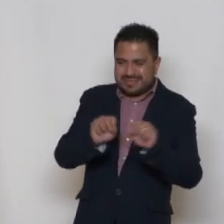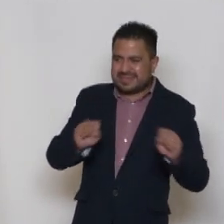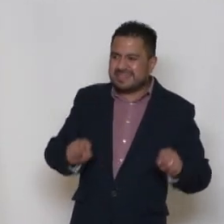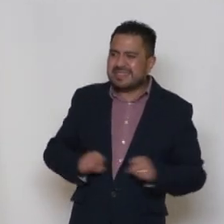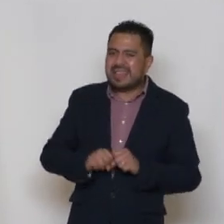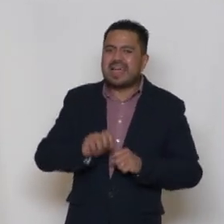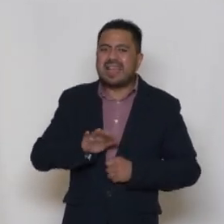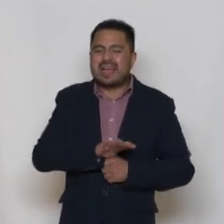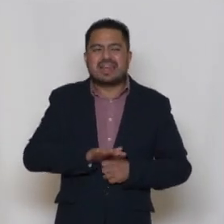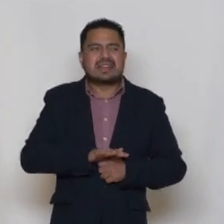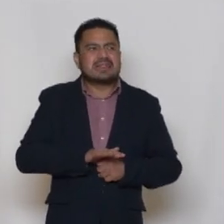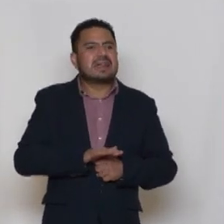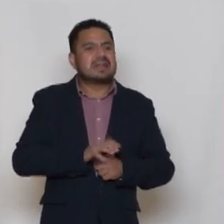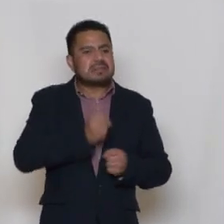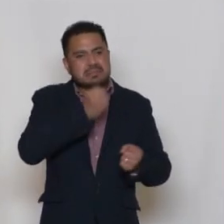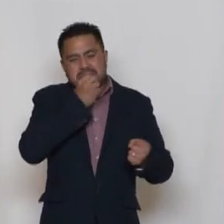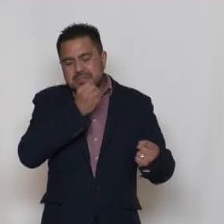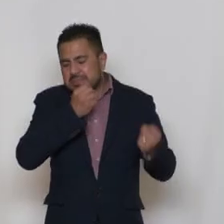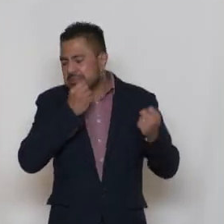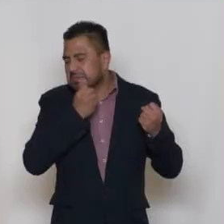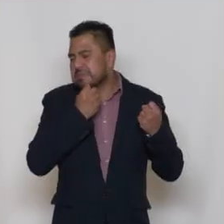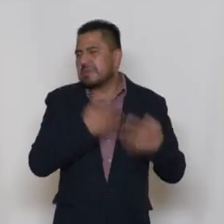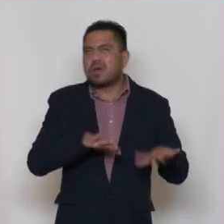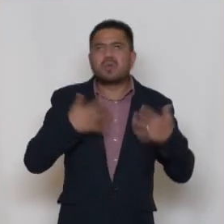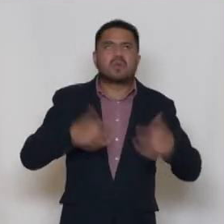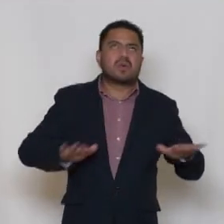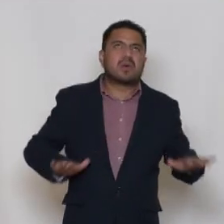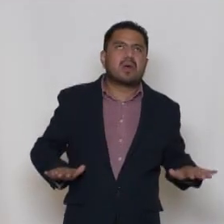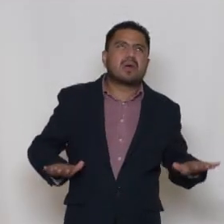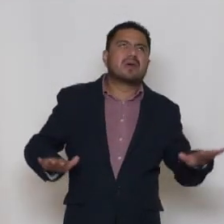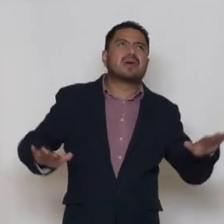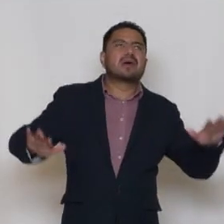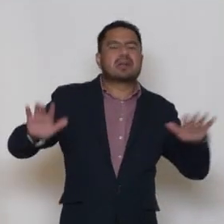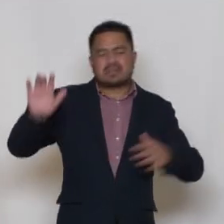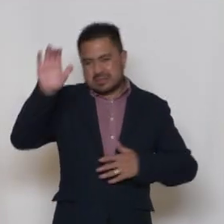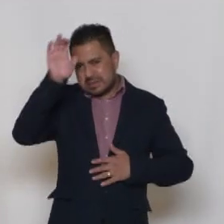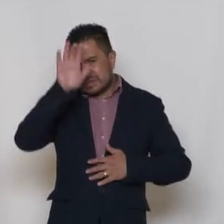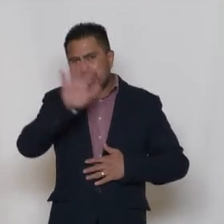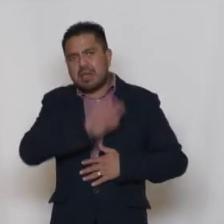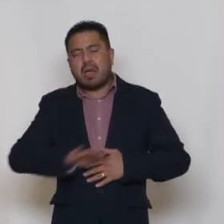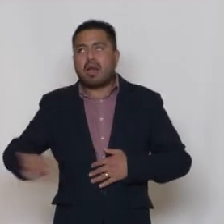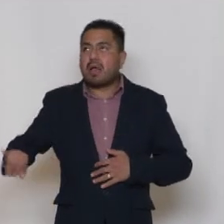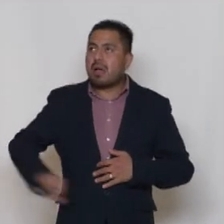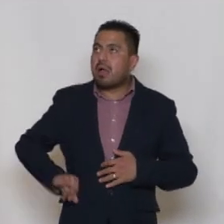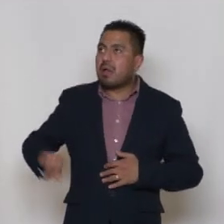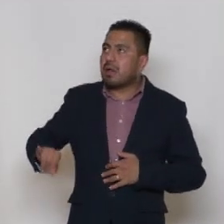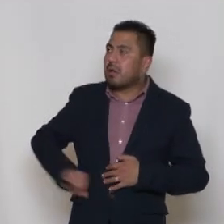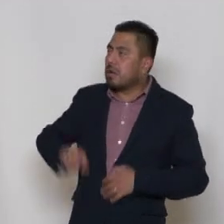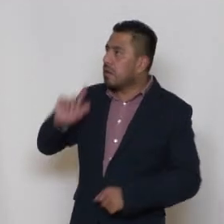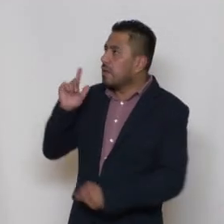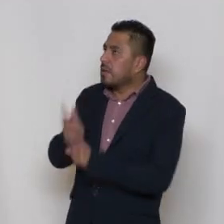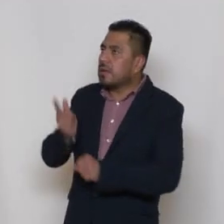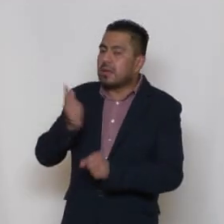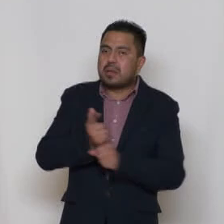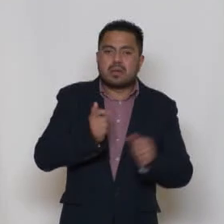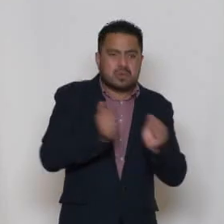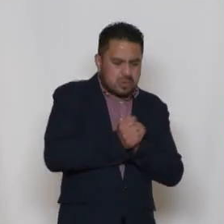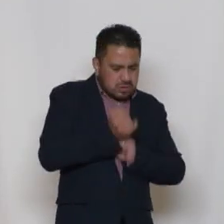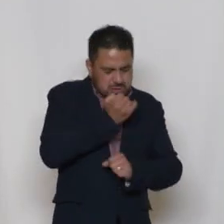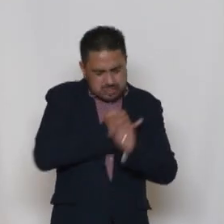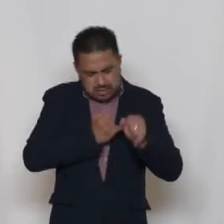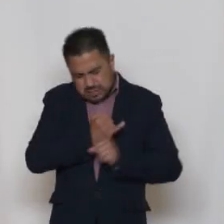vencejo son una auténtica maravilla aerodinámica que ha llevado a los científicos a interesantes descubrimientos a través de su